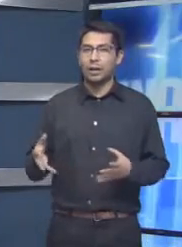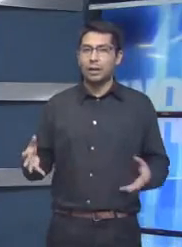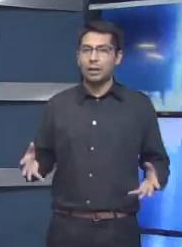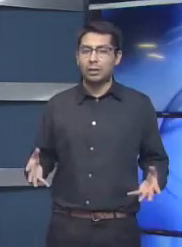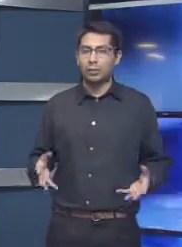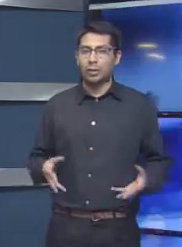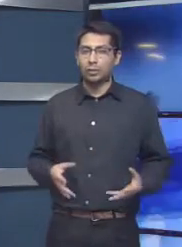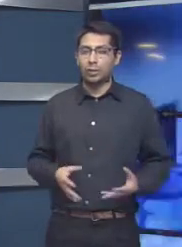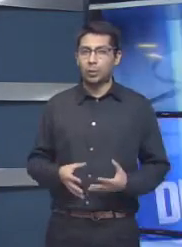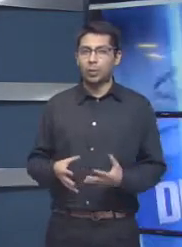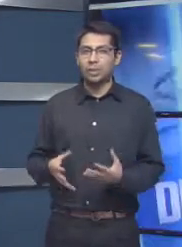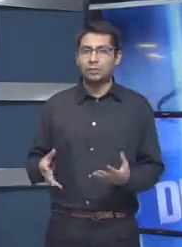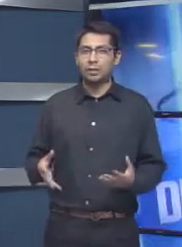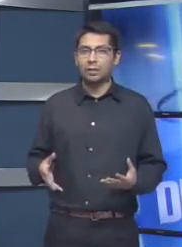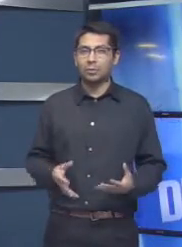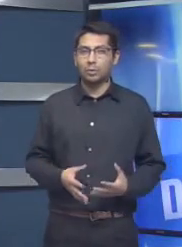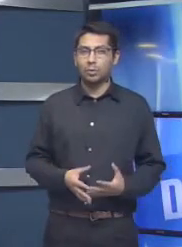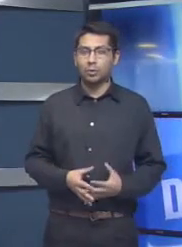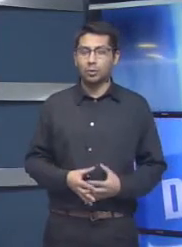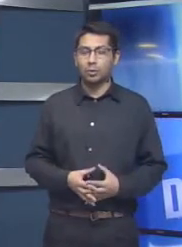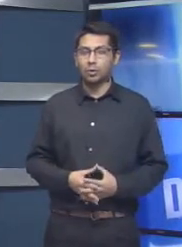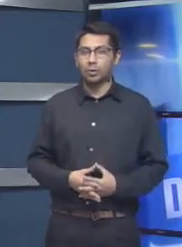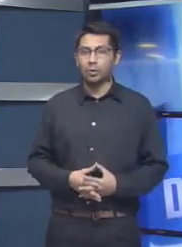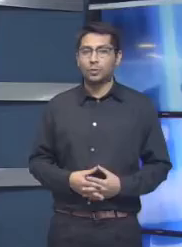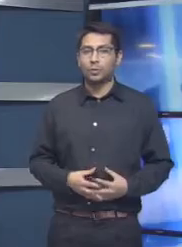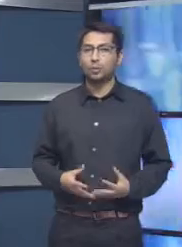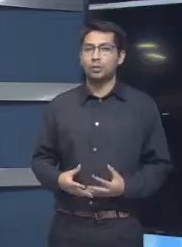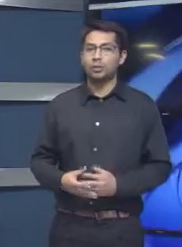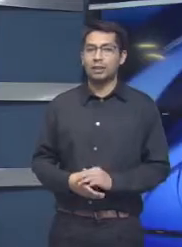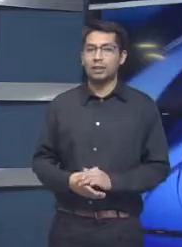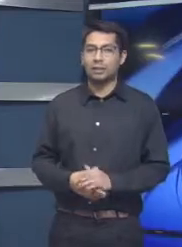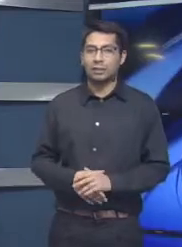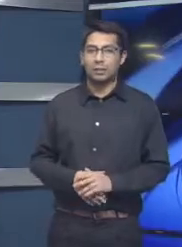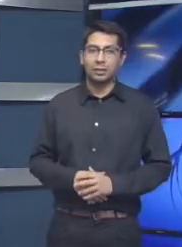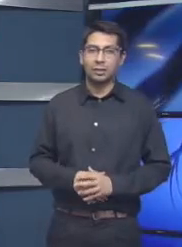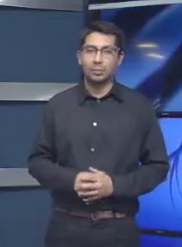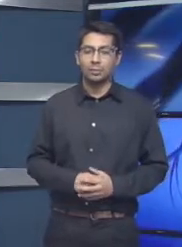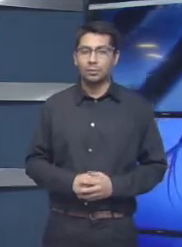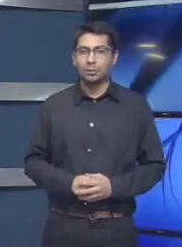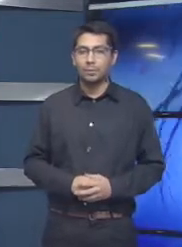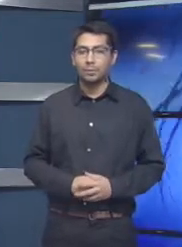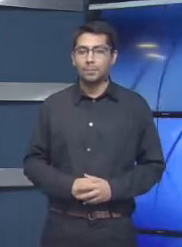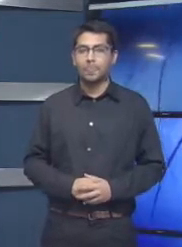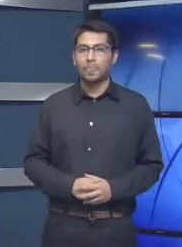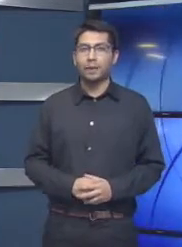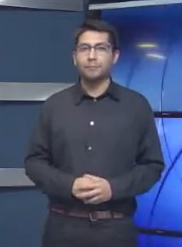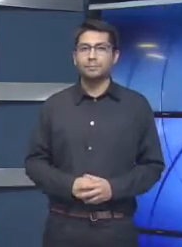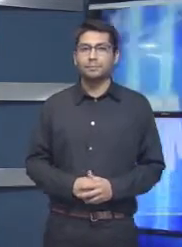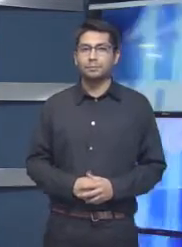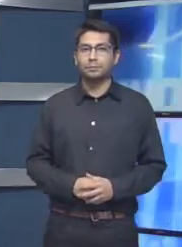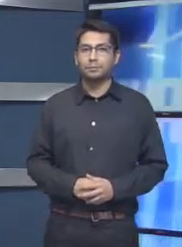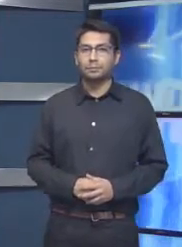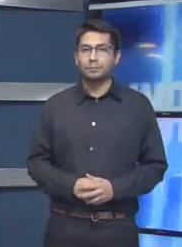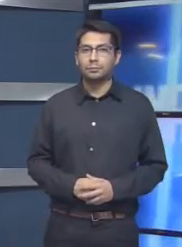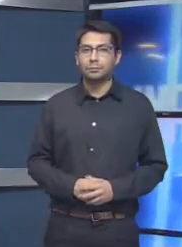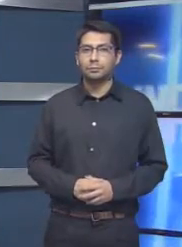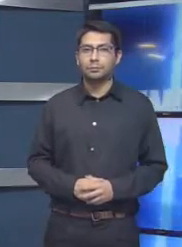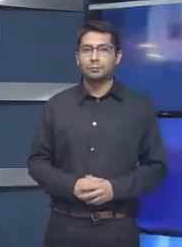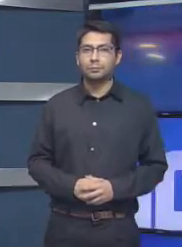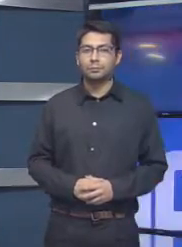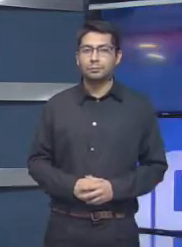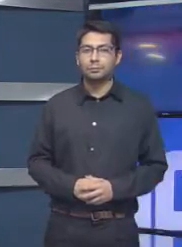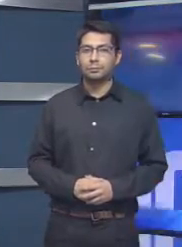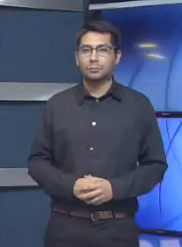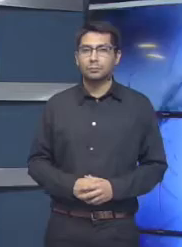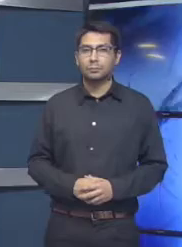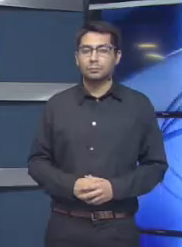buscar de otras provincias o cómo se lucha contra ese desabastecimiento? Se buscan las alternativas